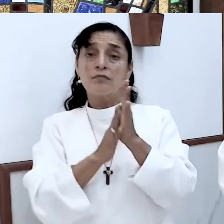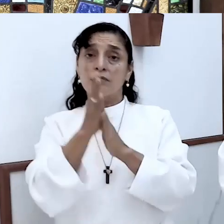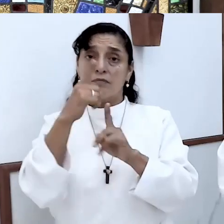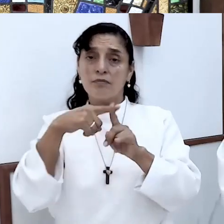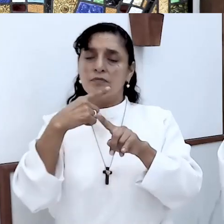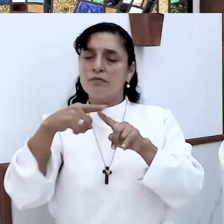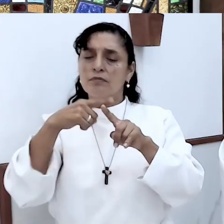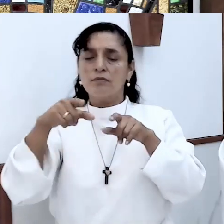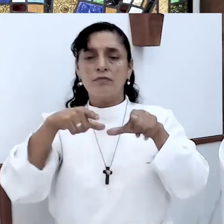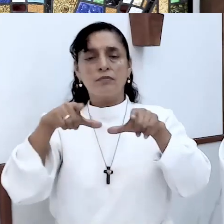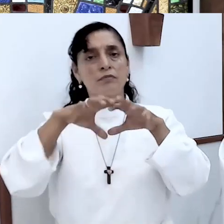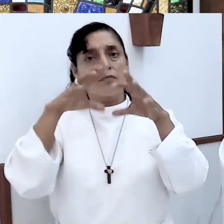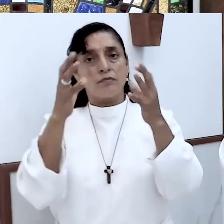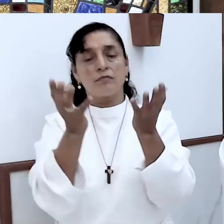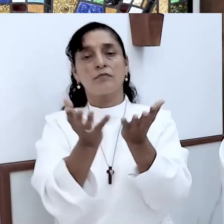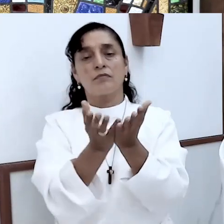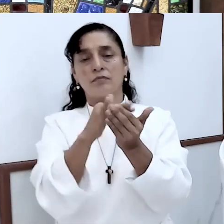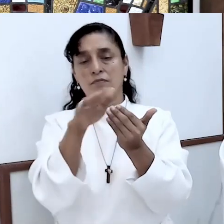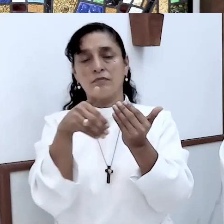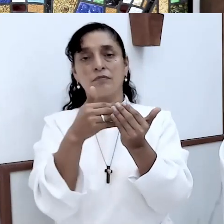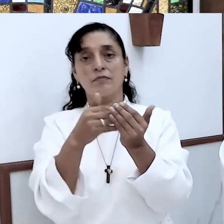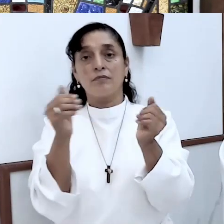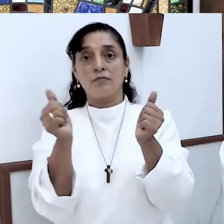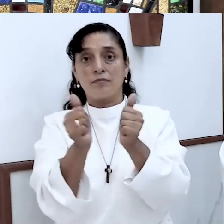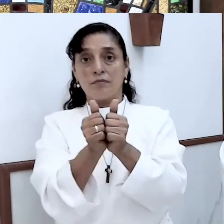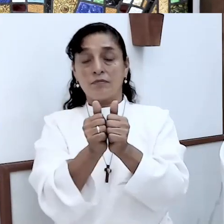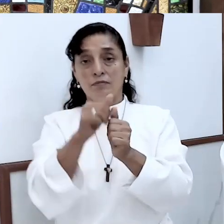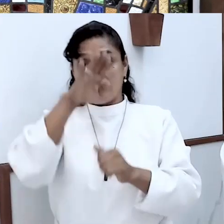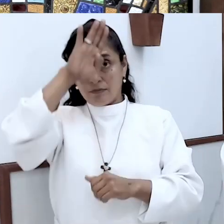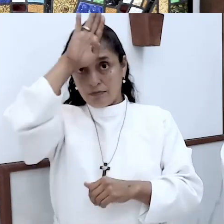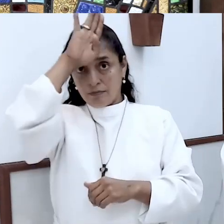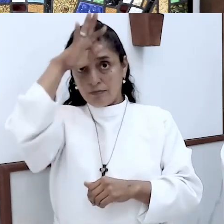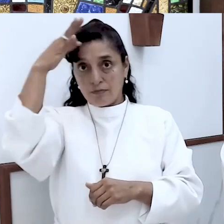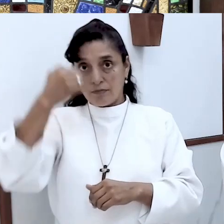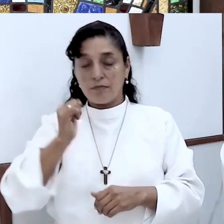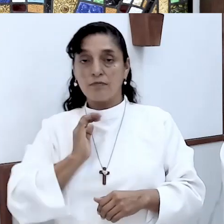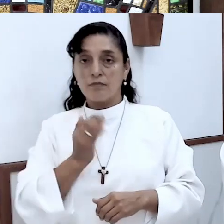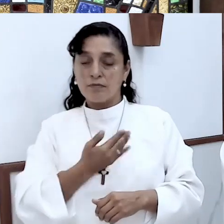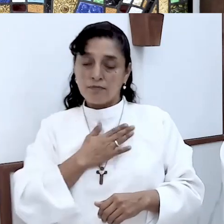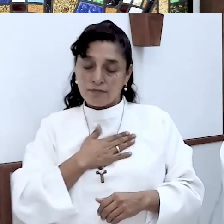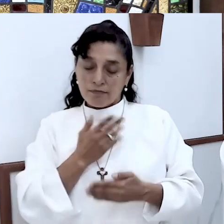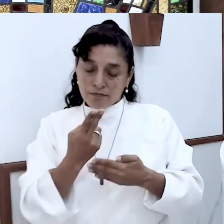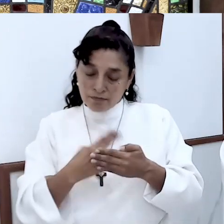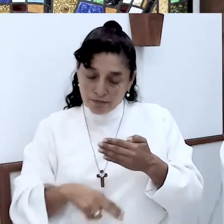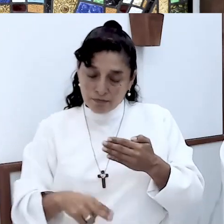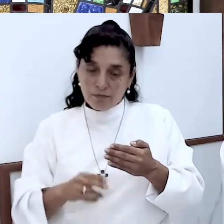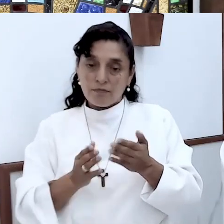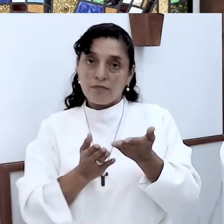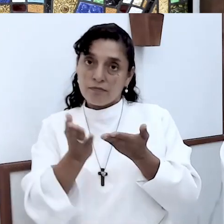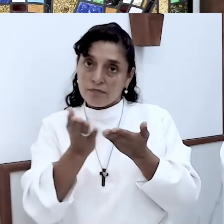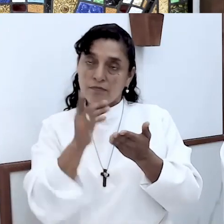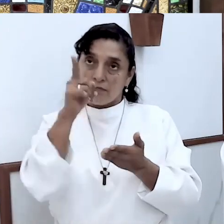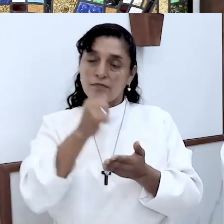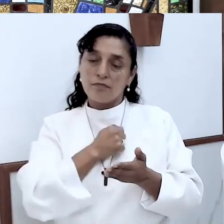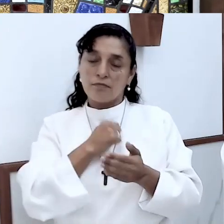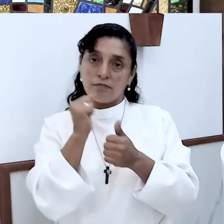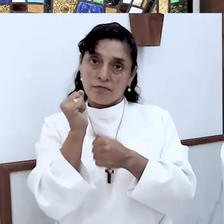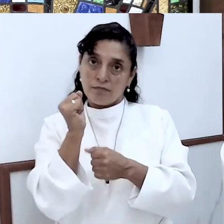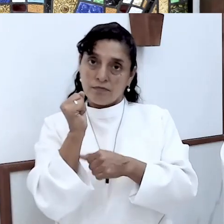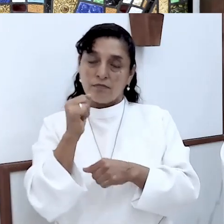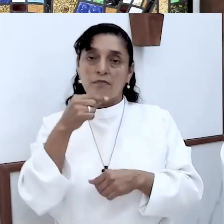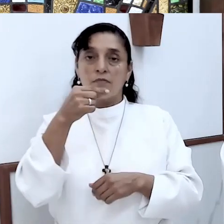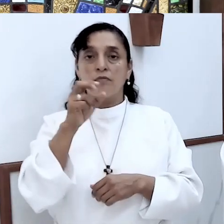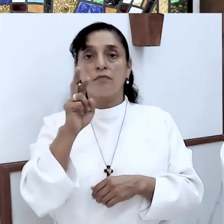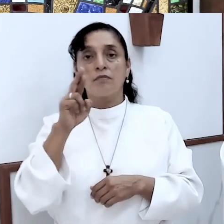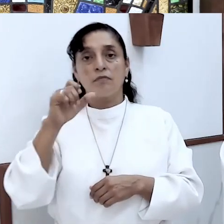tu Iglesia extendida por toda la tierra, y con el Papa Francisco, conmigo indigno siervo tuyo, con mis hermanos